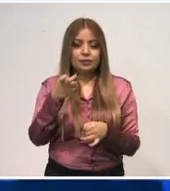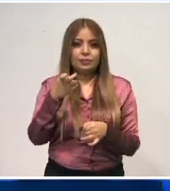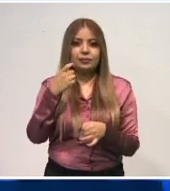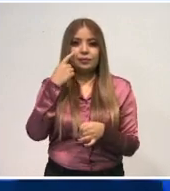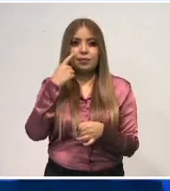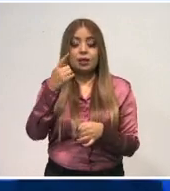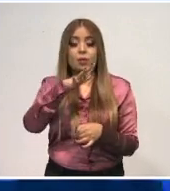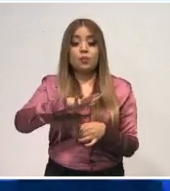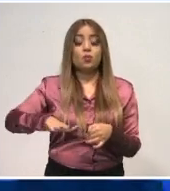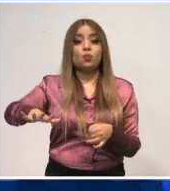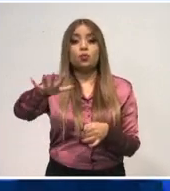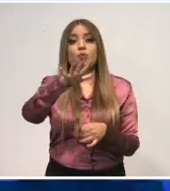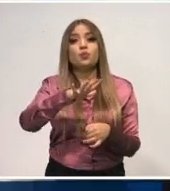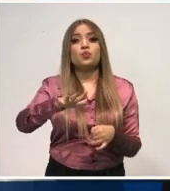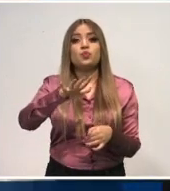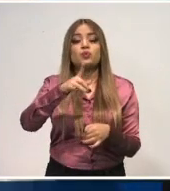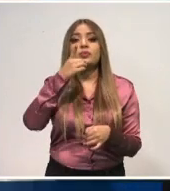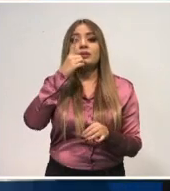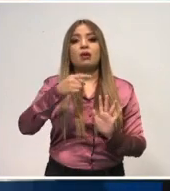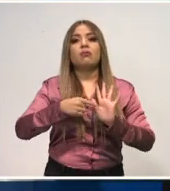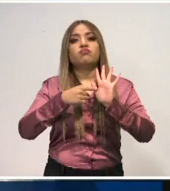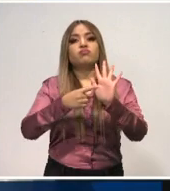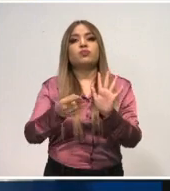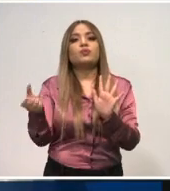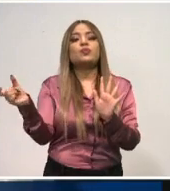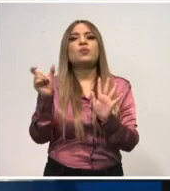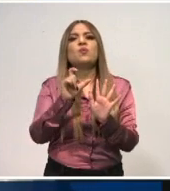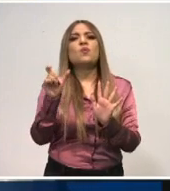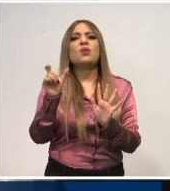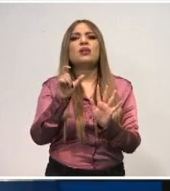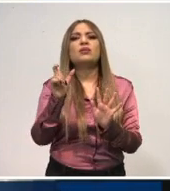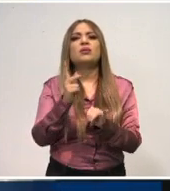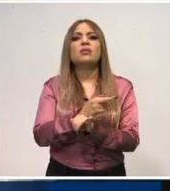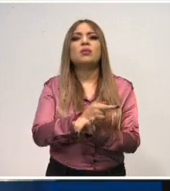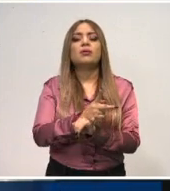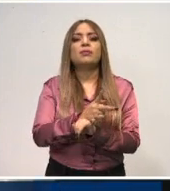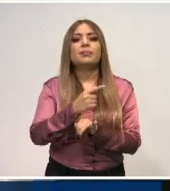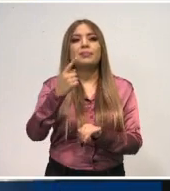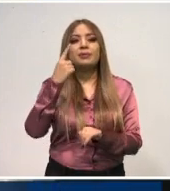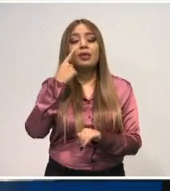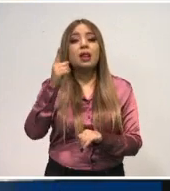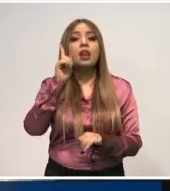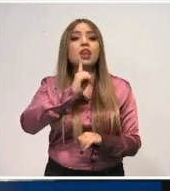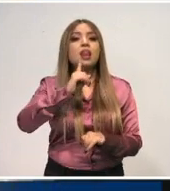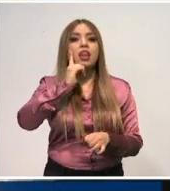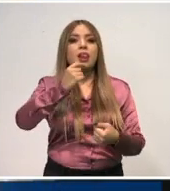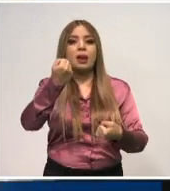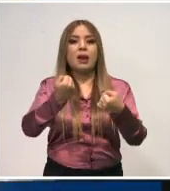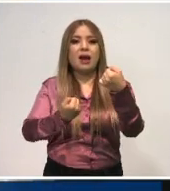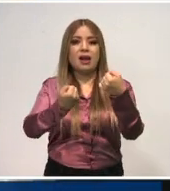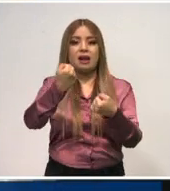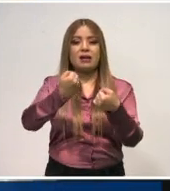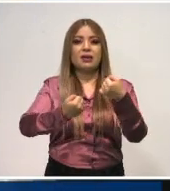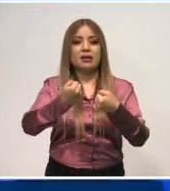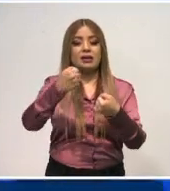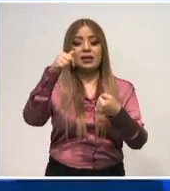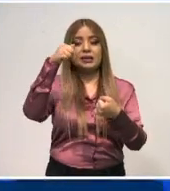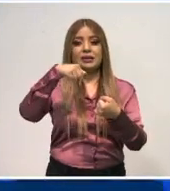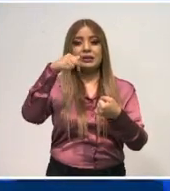las autoridades, se presenta cuando pues la tripulante o la conductora de este vehículo se